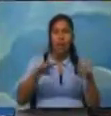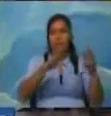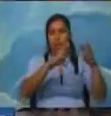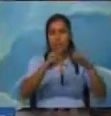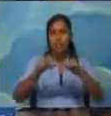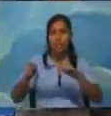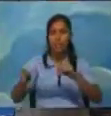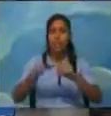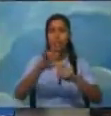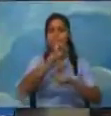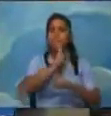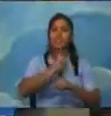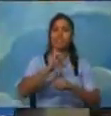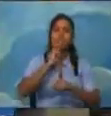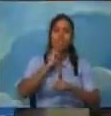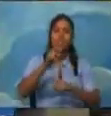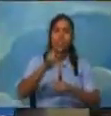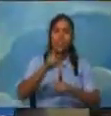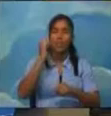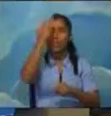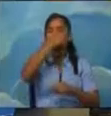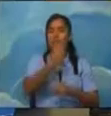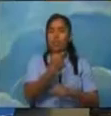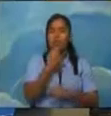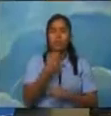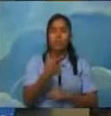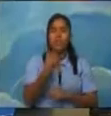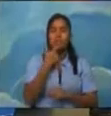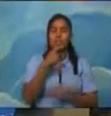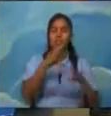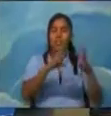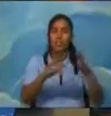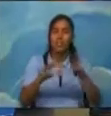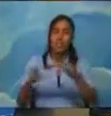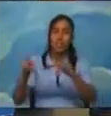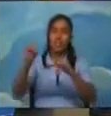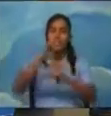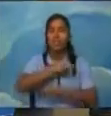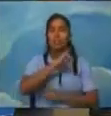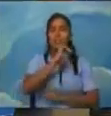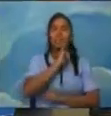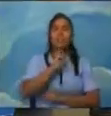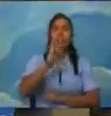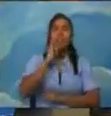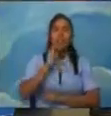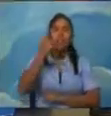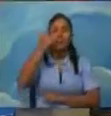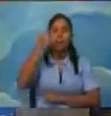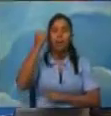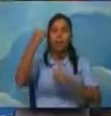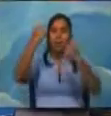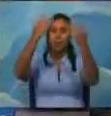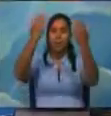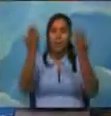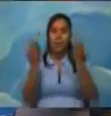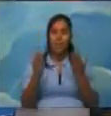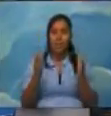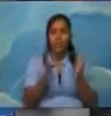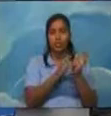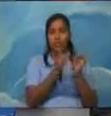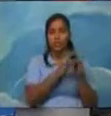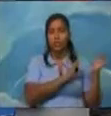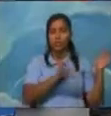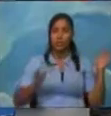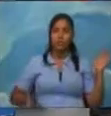Tierra Santa, embelleciendo la tierra de Israel para el regreso del Mesías.